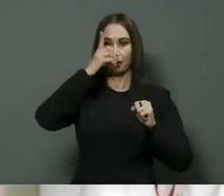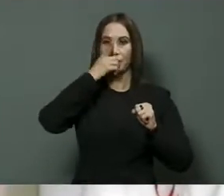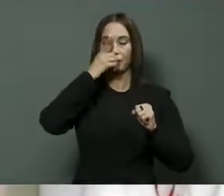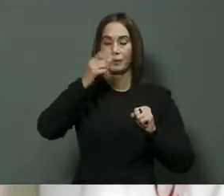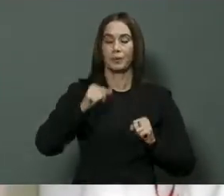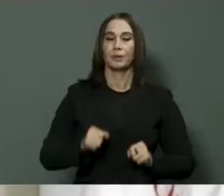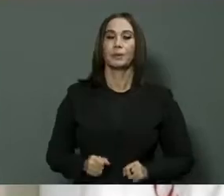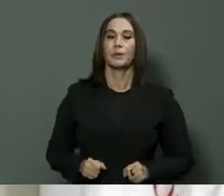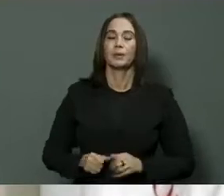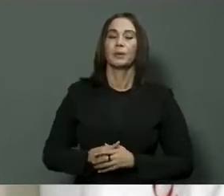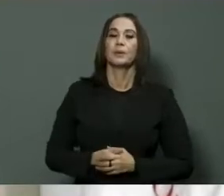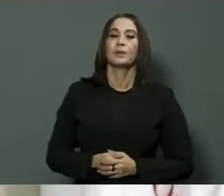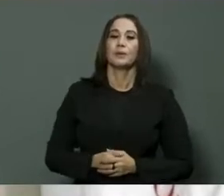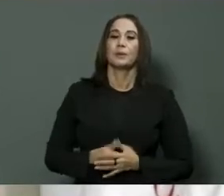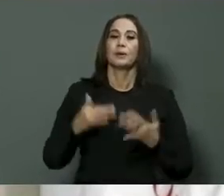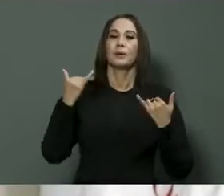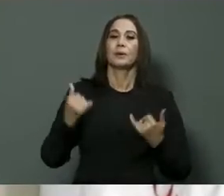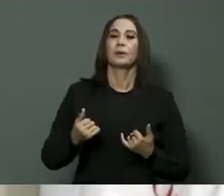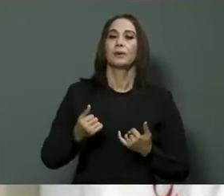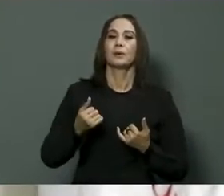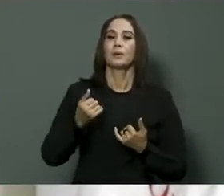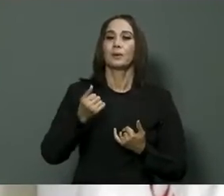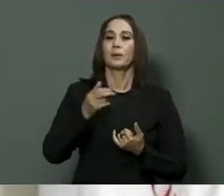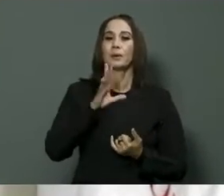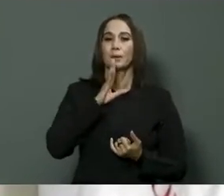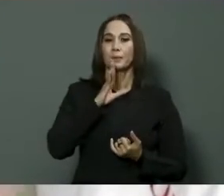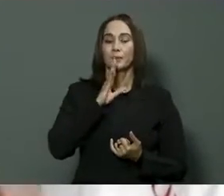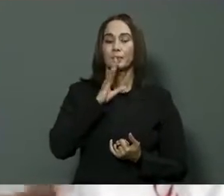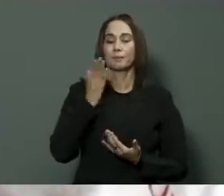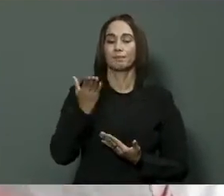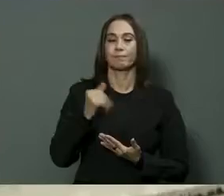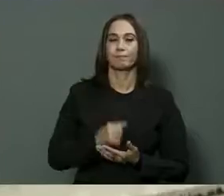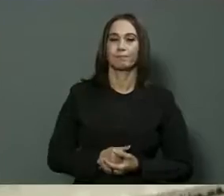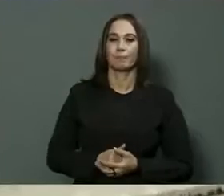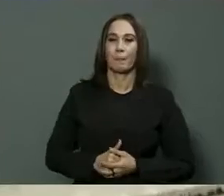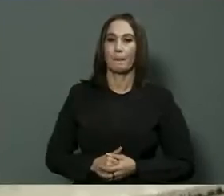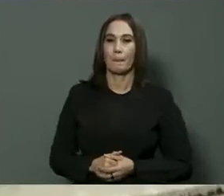de la República Dominicana, quien nos va a hablar a continuación.